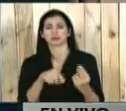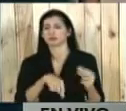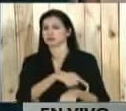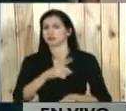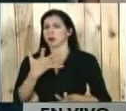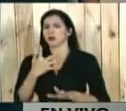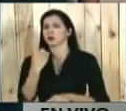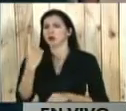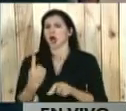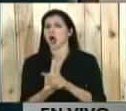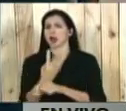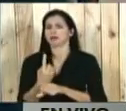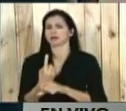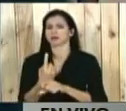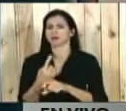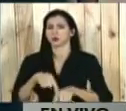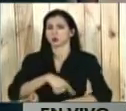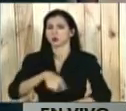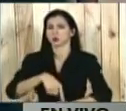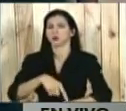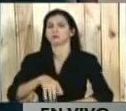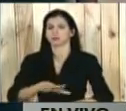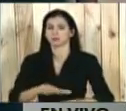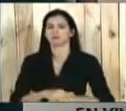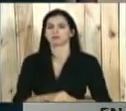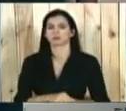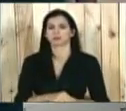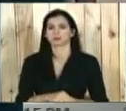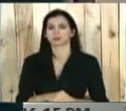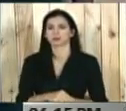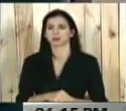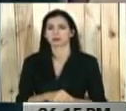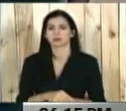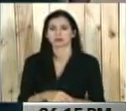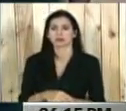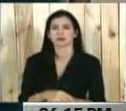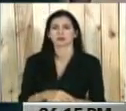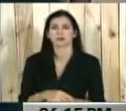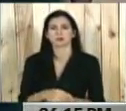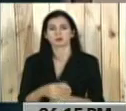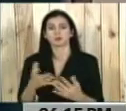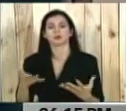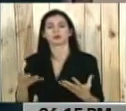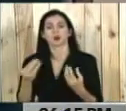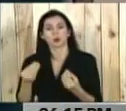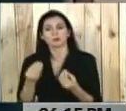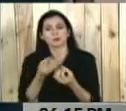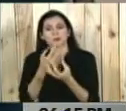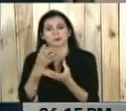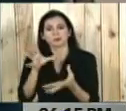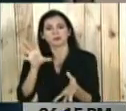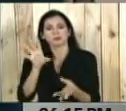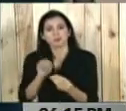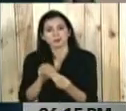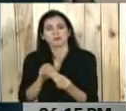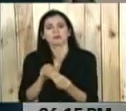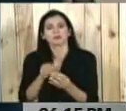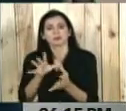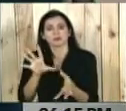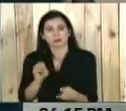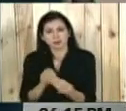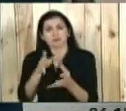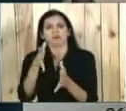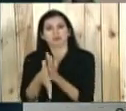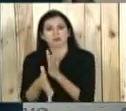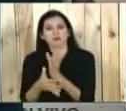hora, haciendo el balance de la instalación del proceso de diálogo por la paz de